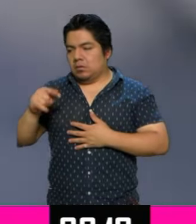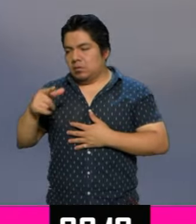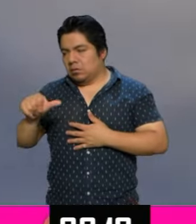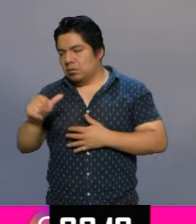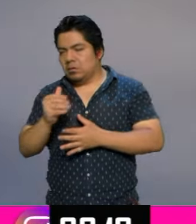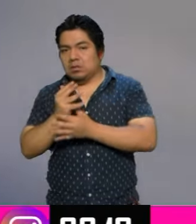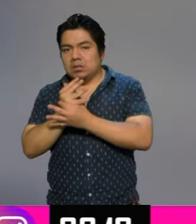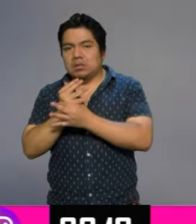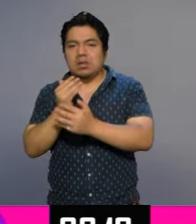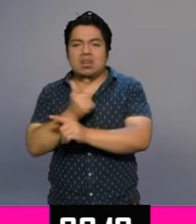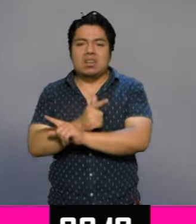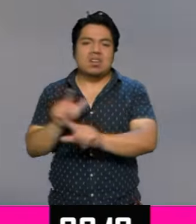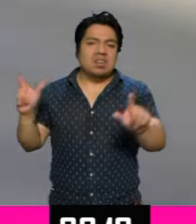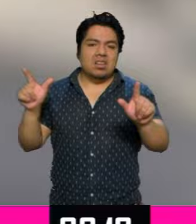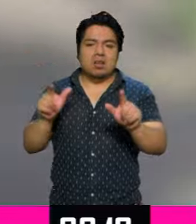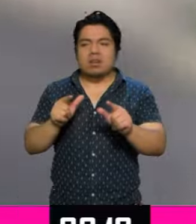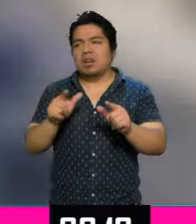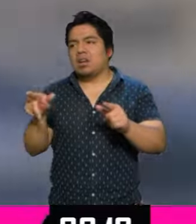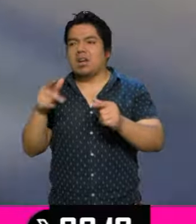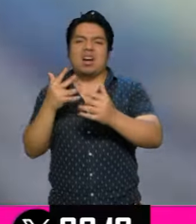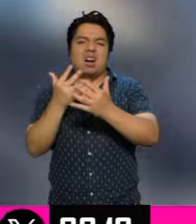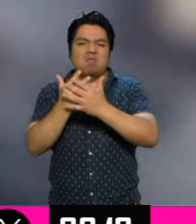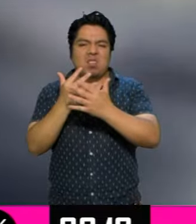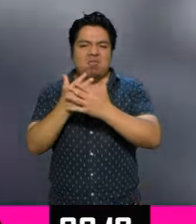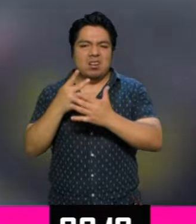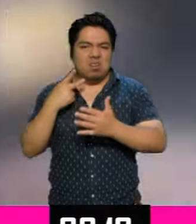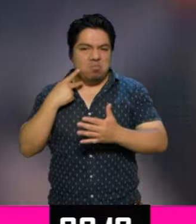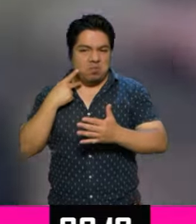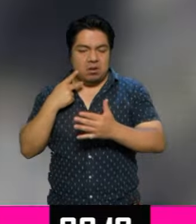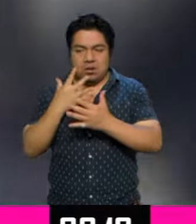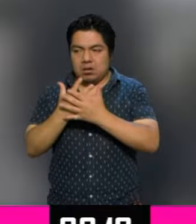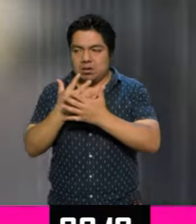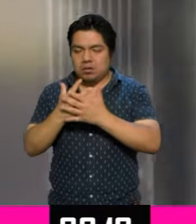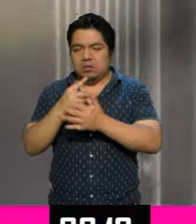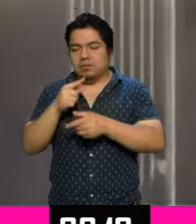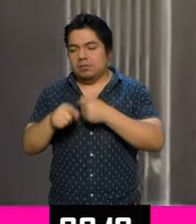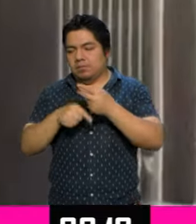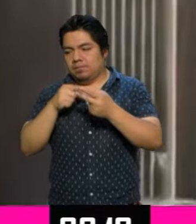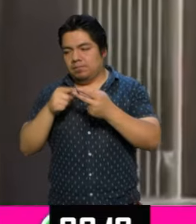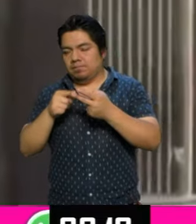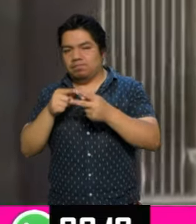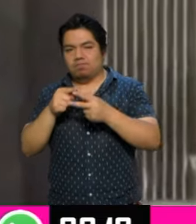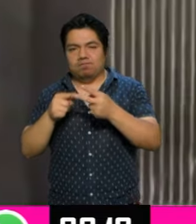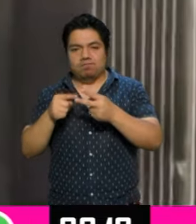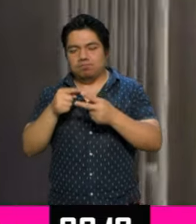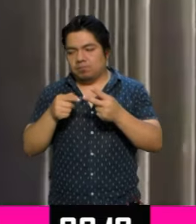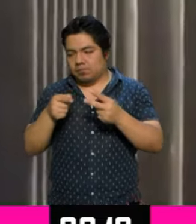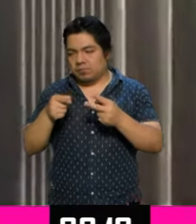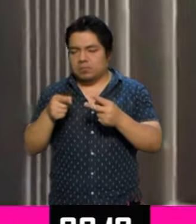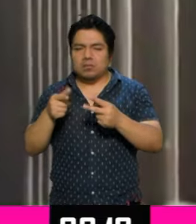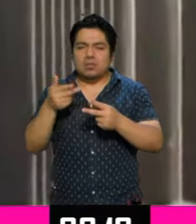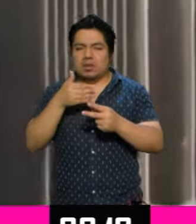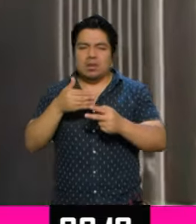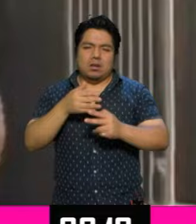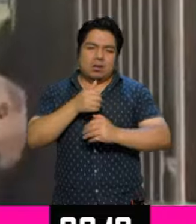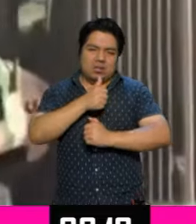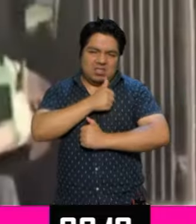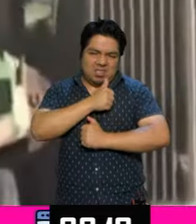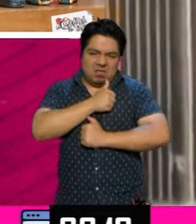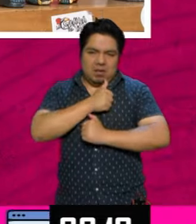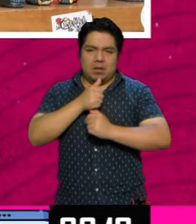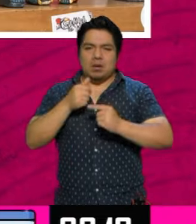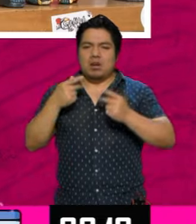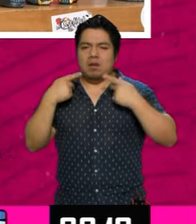libertar a los presos políticos, a los que se refería era a los civiles y militares que están